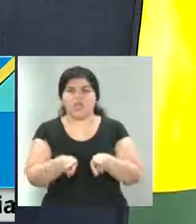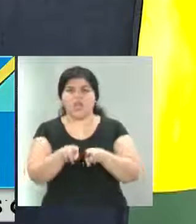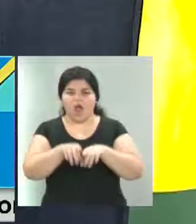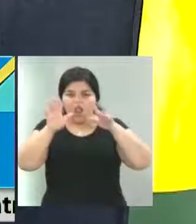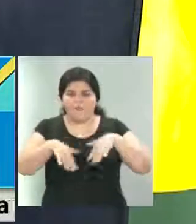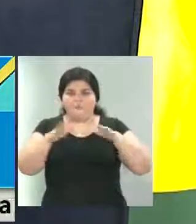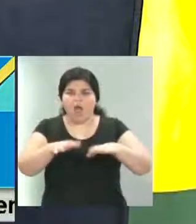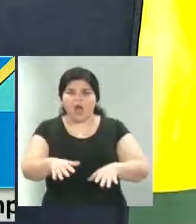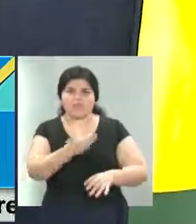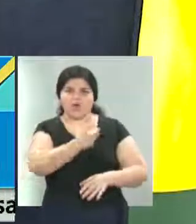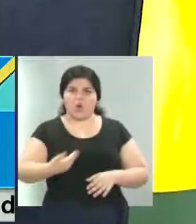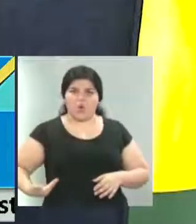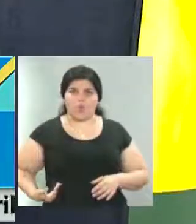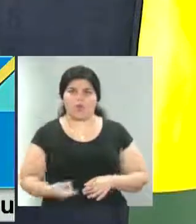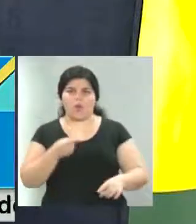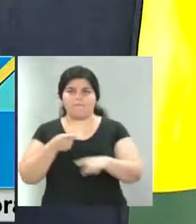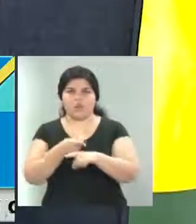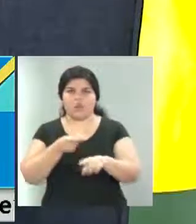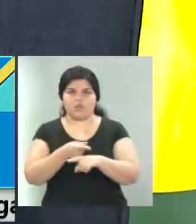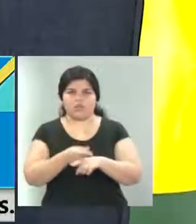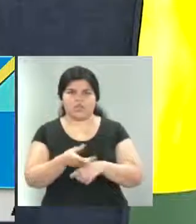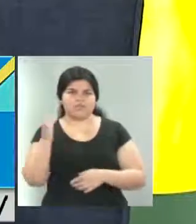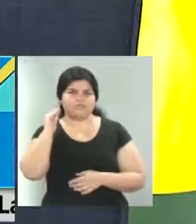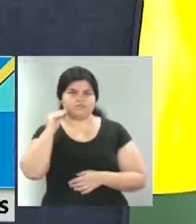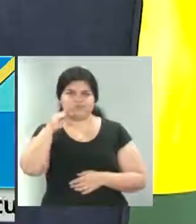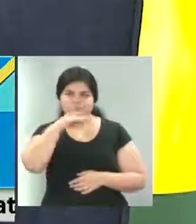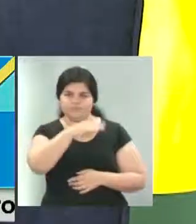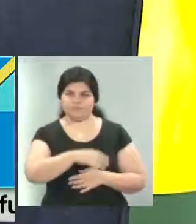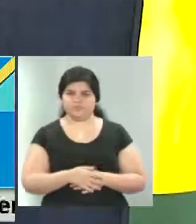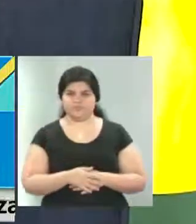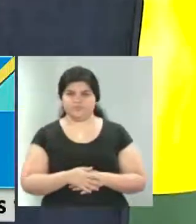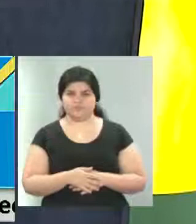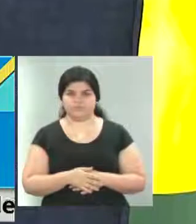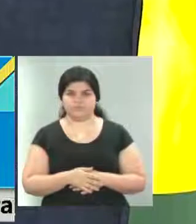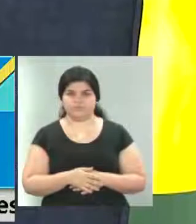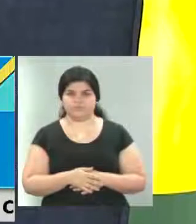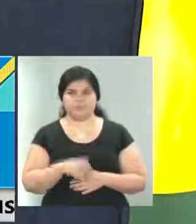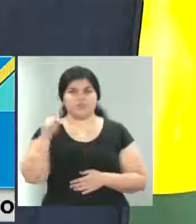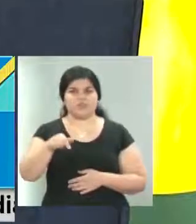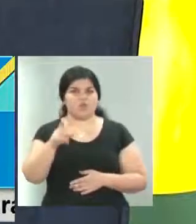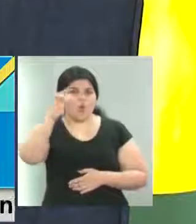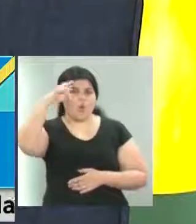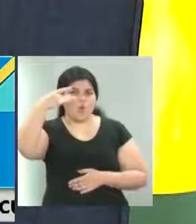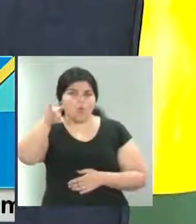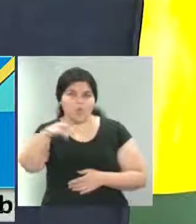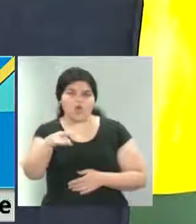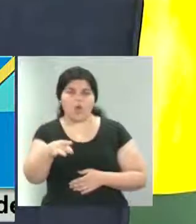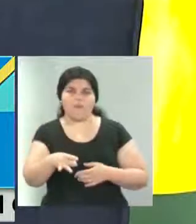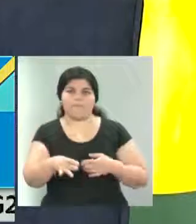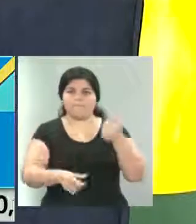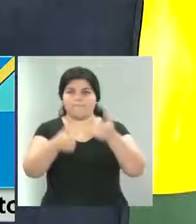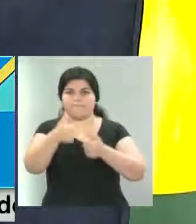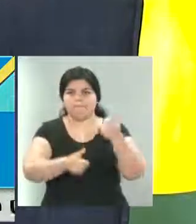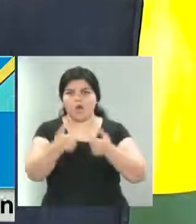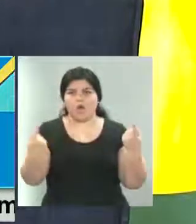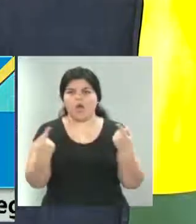donde hay una protesta, a lo mejor legal, de temas de fondo, sino un partido de fútbol donde hay que poner...